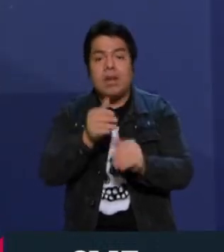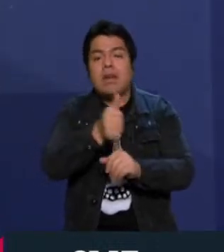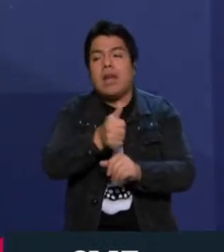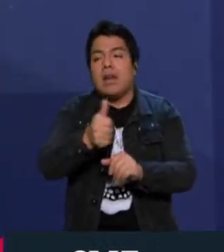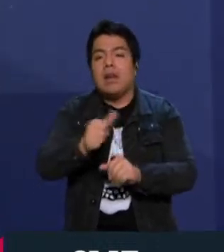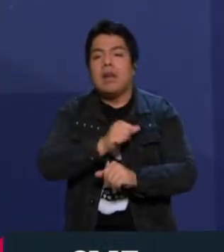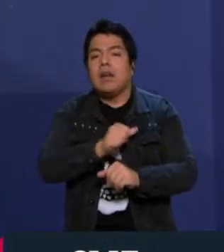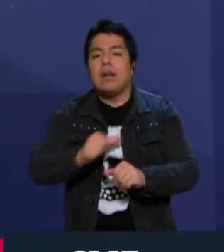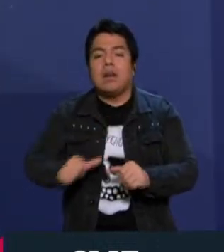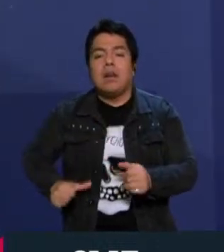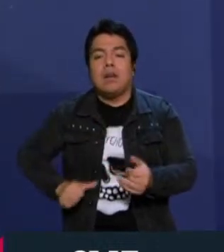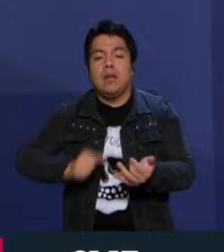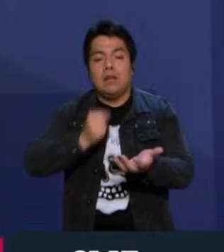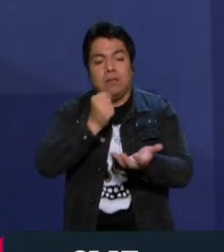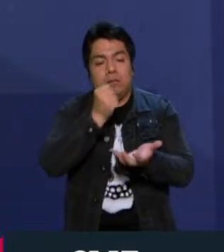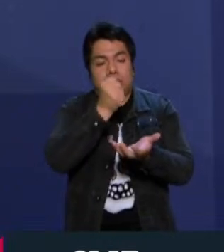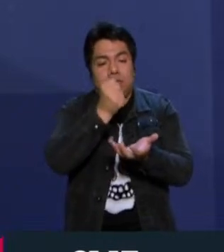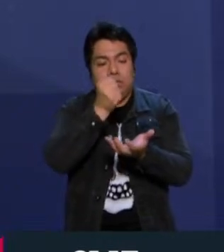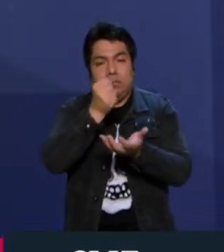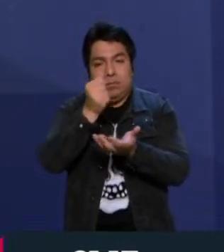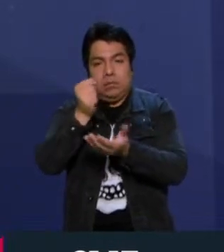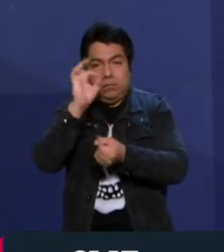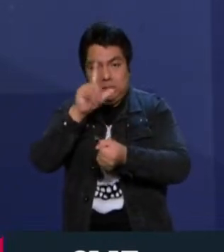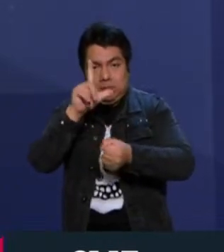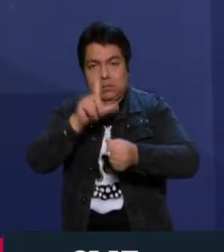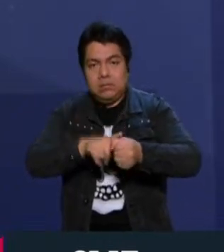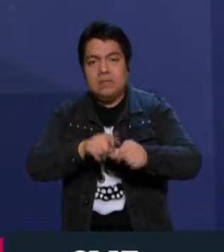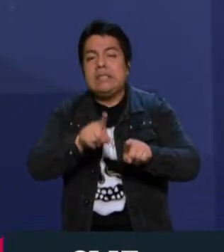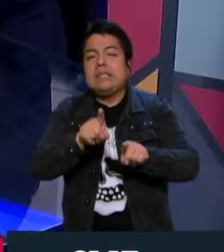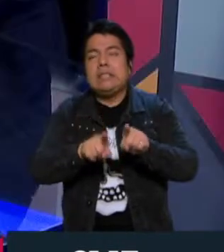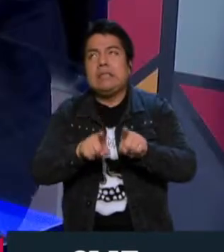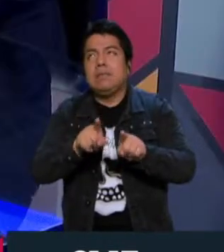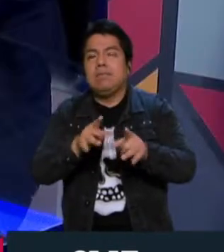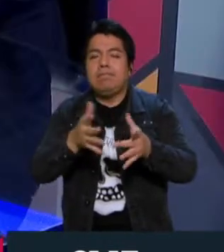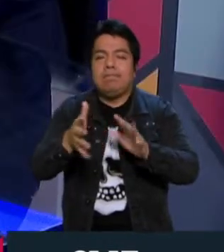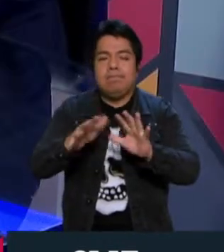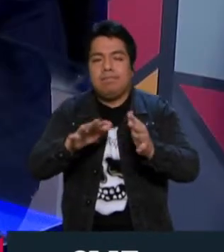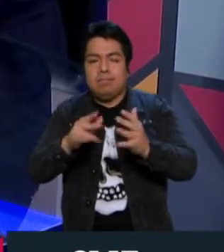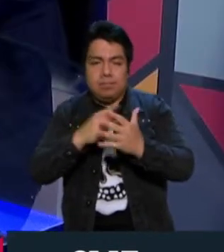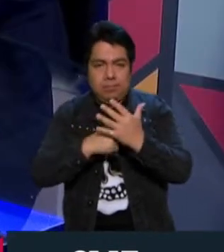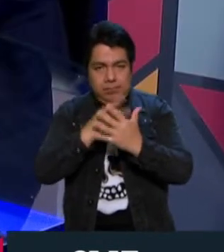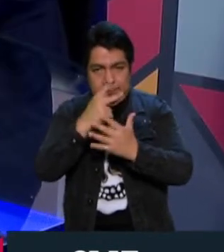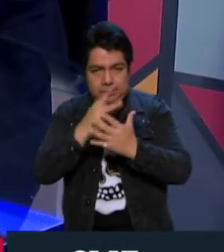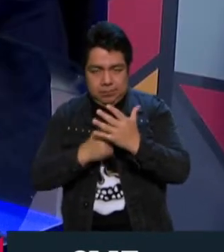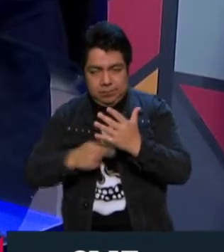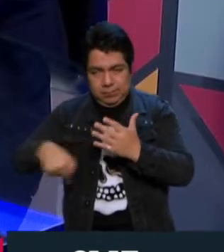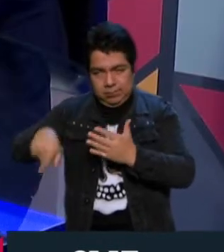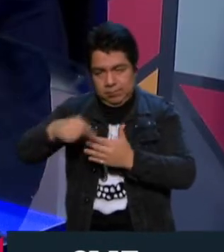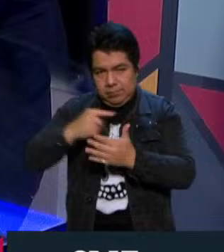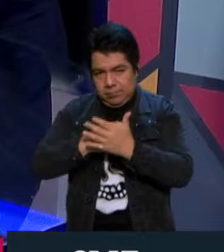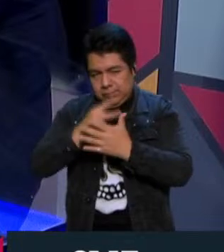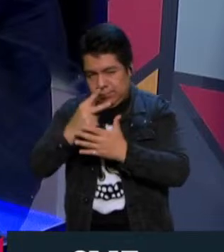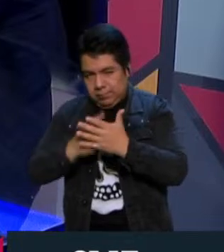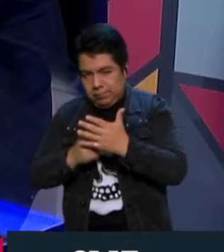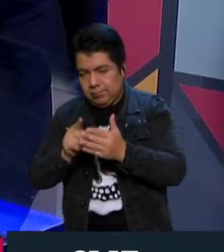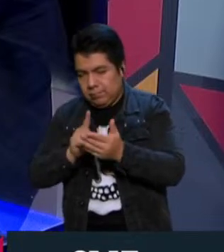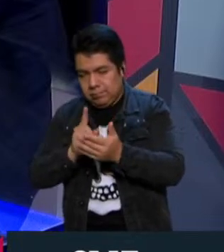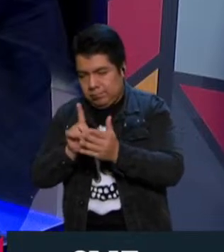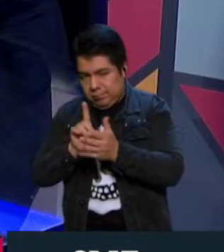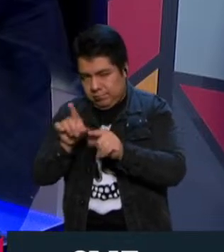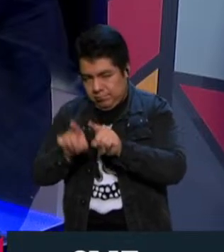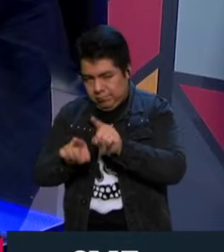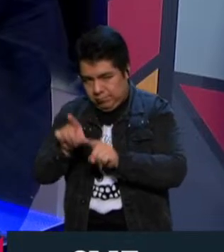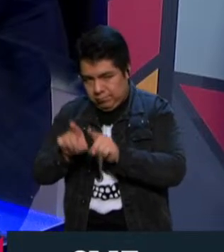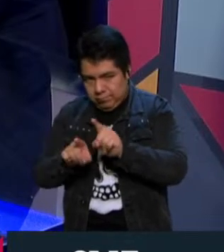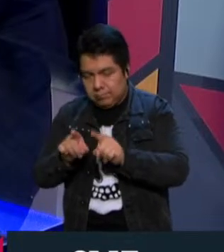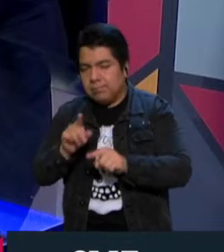tienen un presupuesto determinado de cultura, depende de la voluntad, depende del plan del alcalde o alcaldesa, no de la voluntad, sino del plan. Y tiene